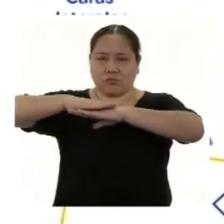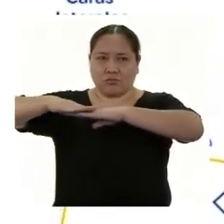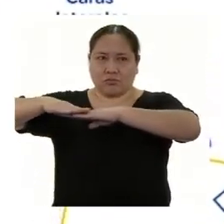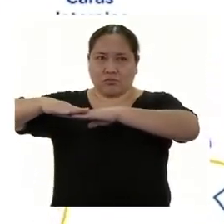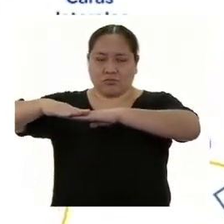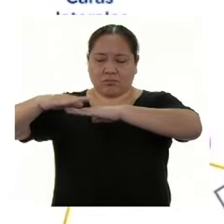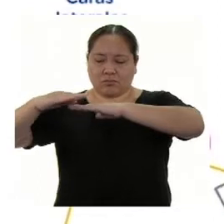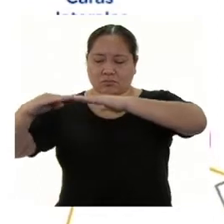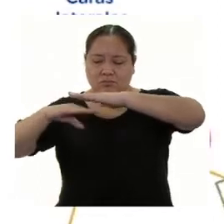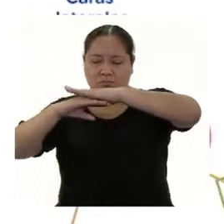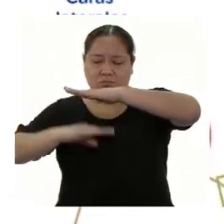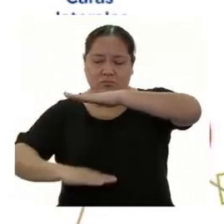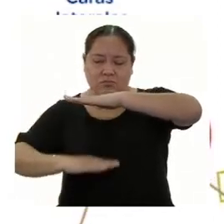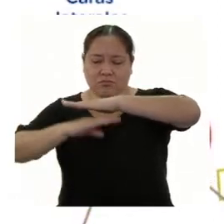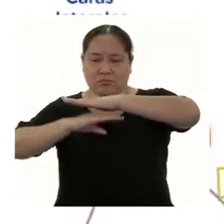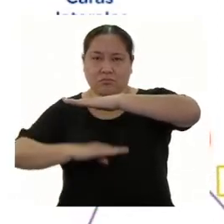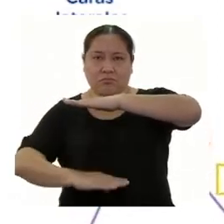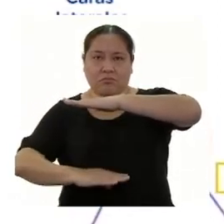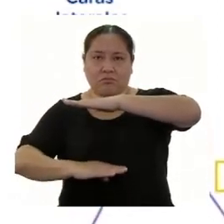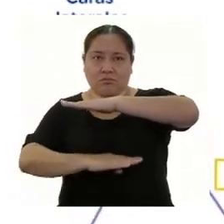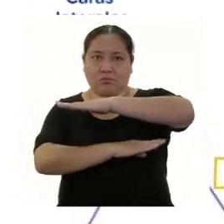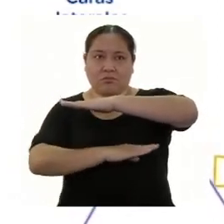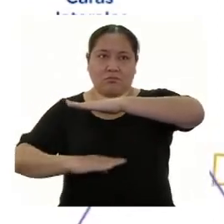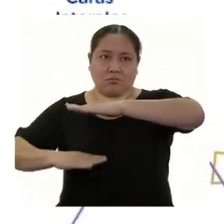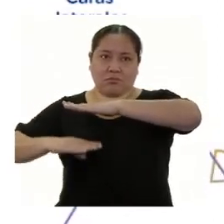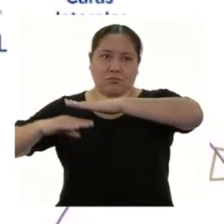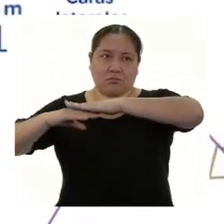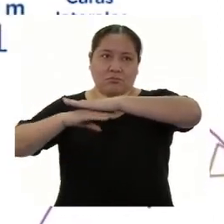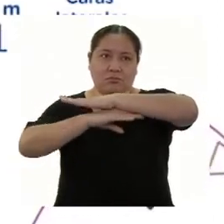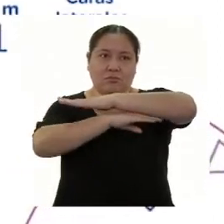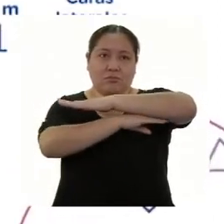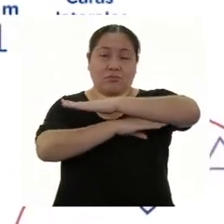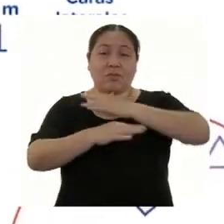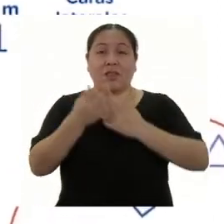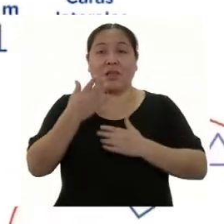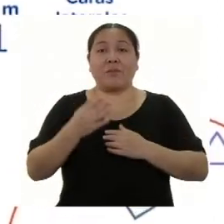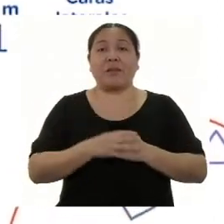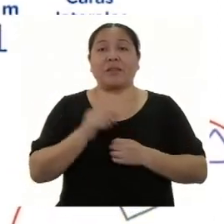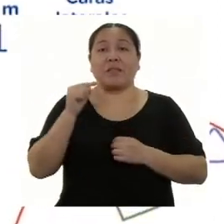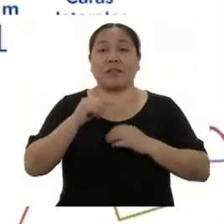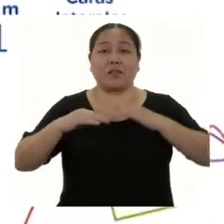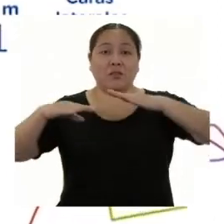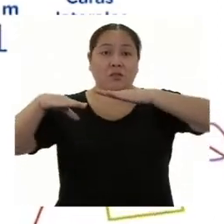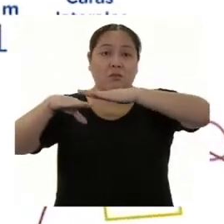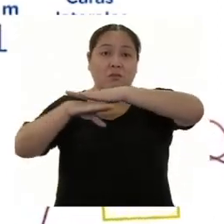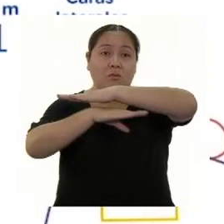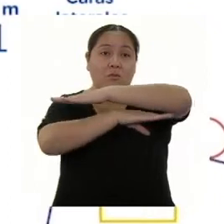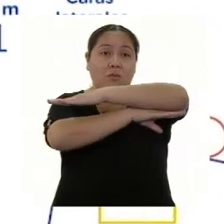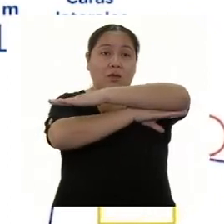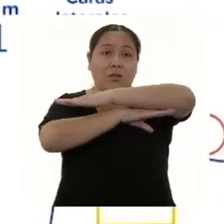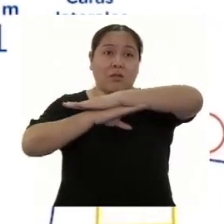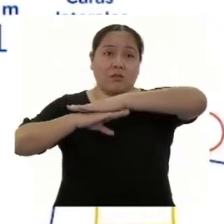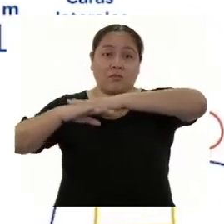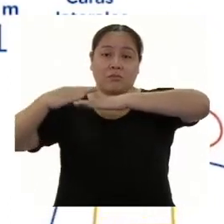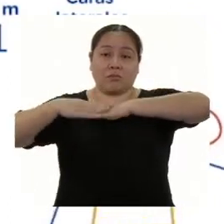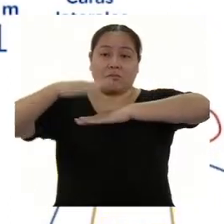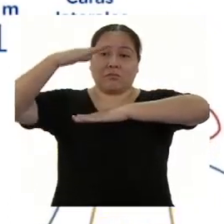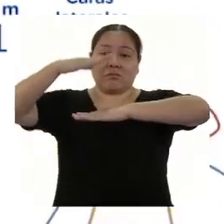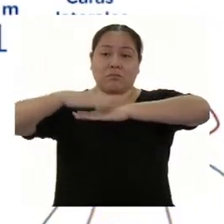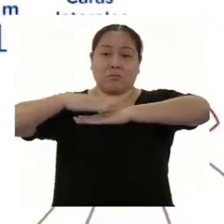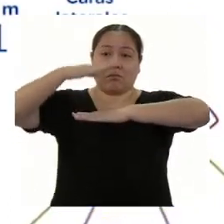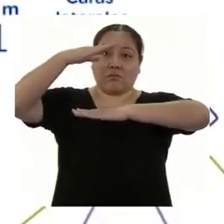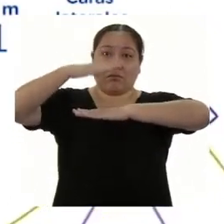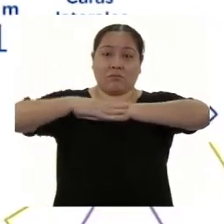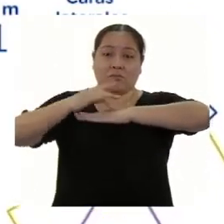paralela al piso de la carpa. Seguramente tu tío ha considerado poner una tela como cielo raso para separar el interior